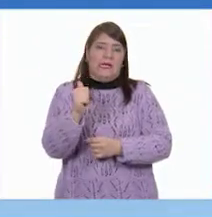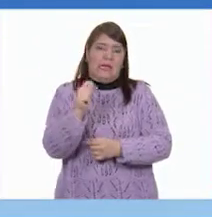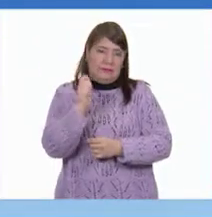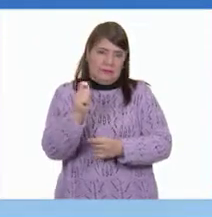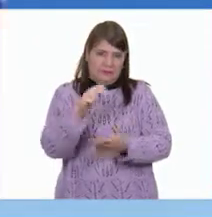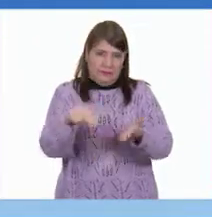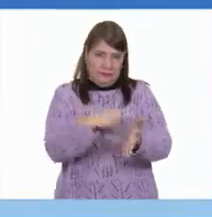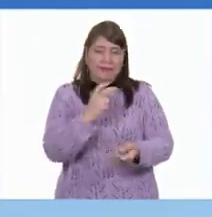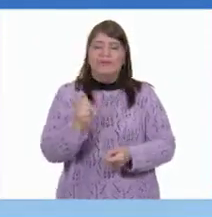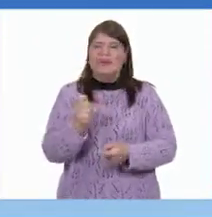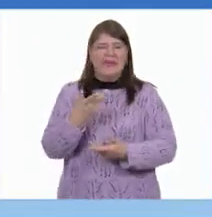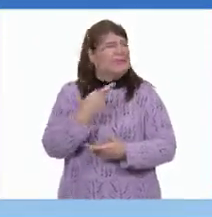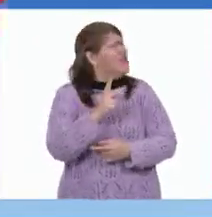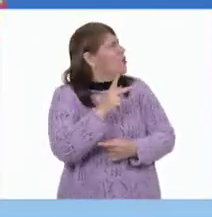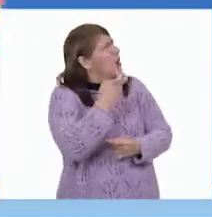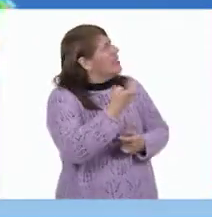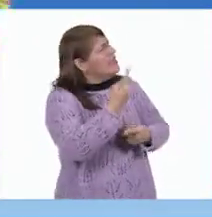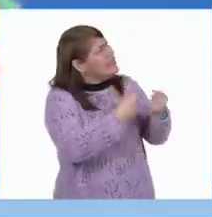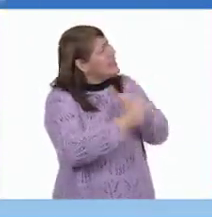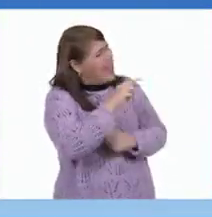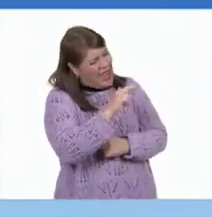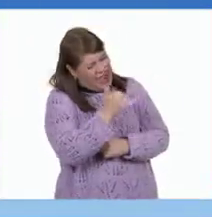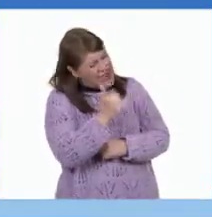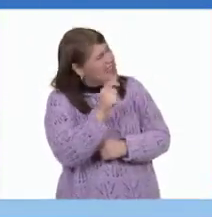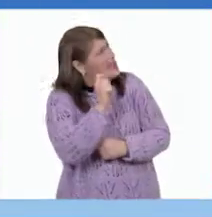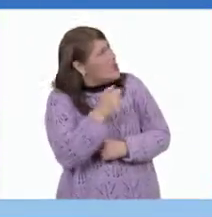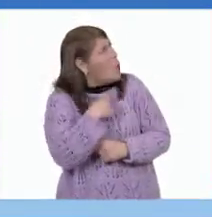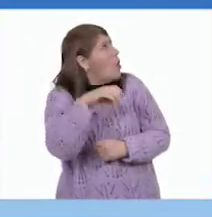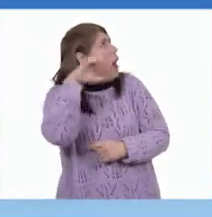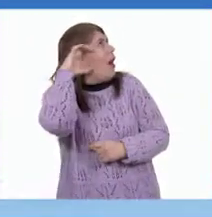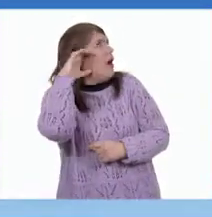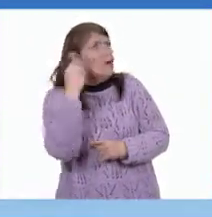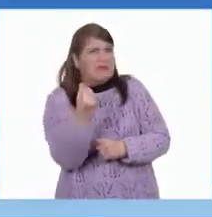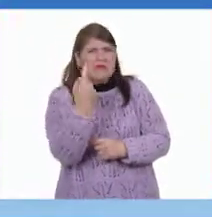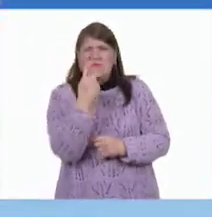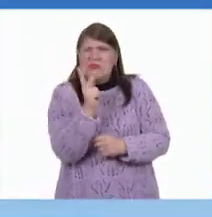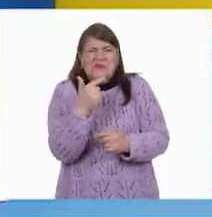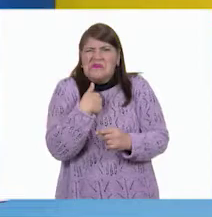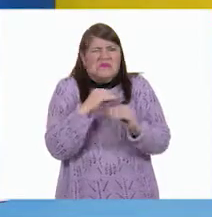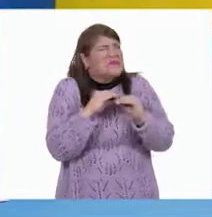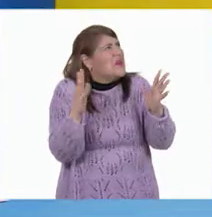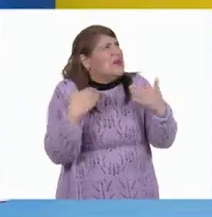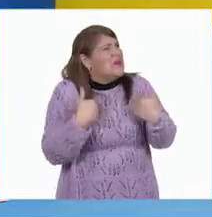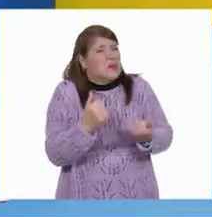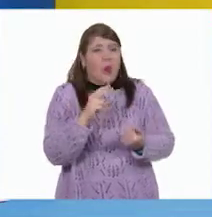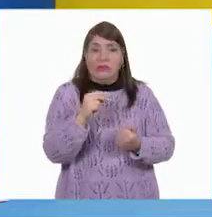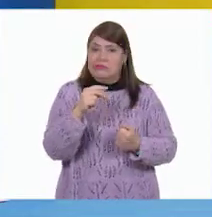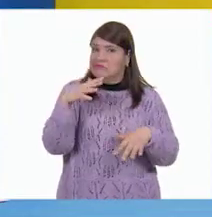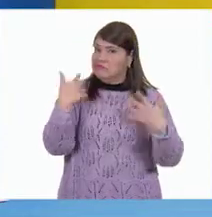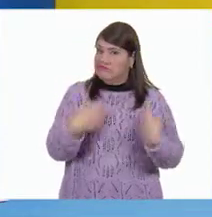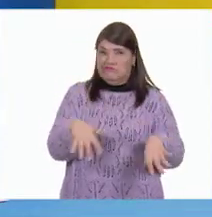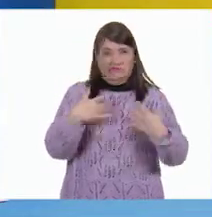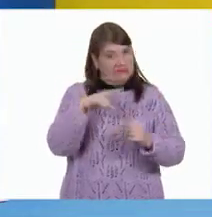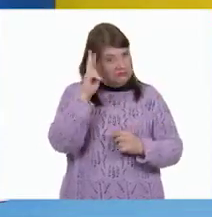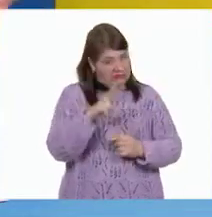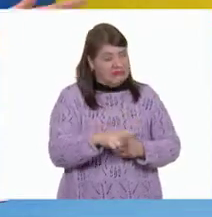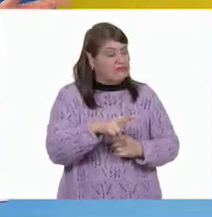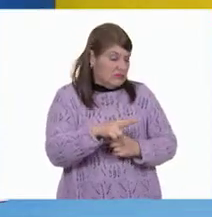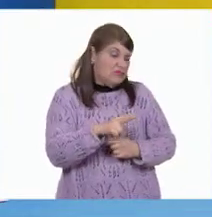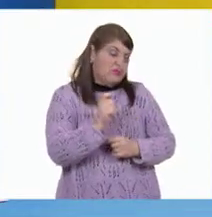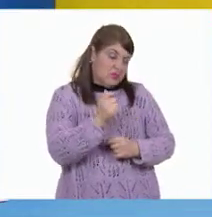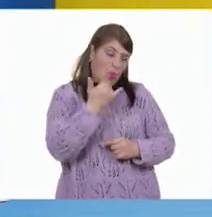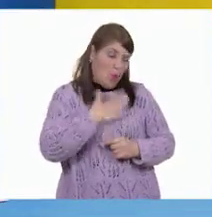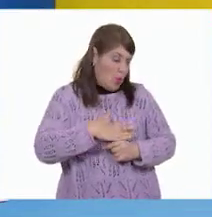He escuchado mucho sobre ellas, pero todavía no me queda muy claro. Uy, pues era una injusticia terrible y